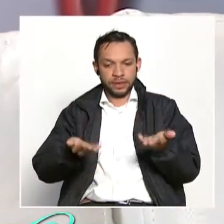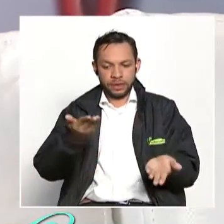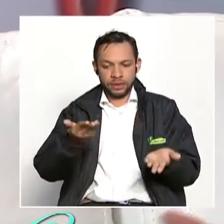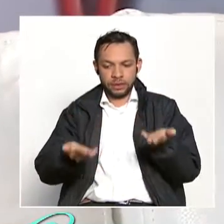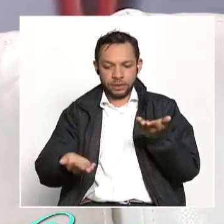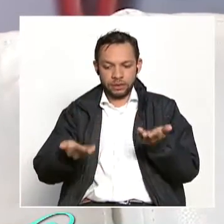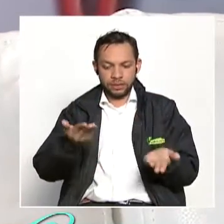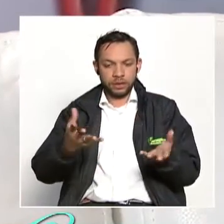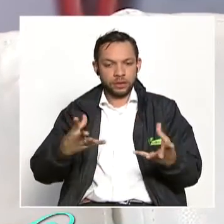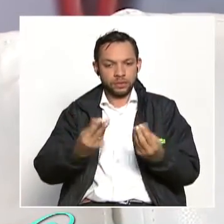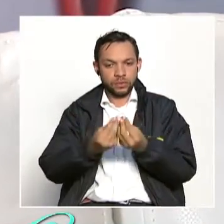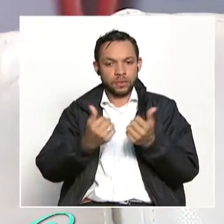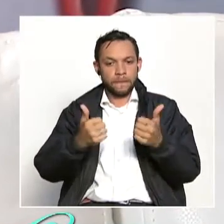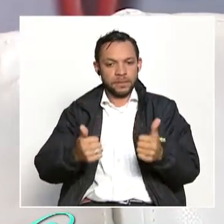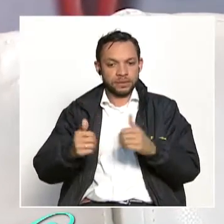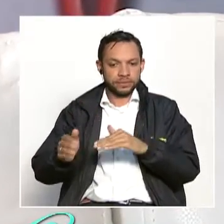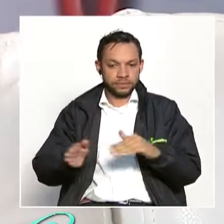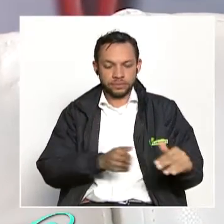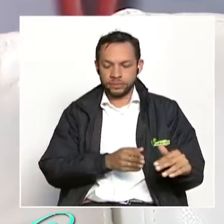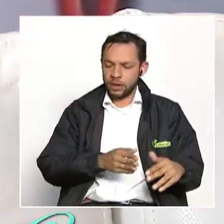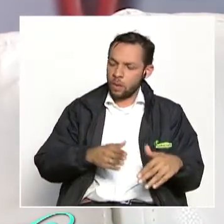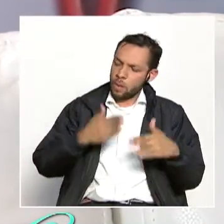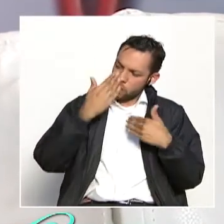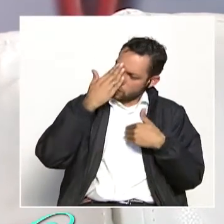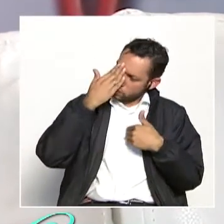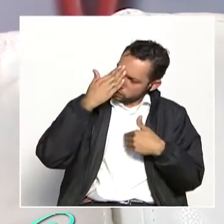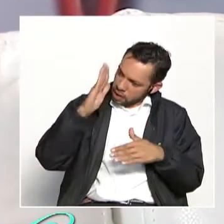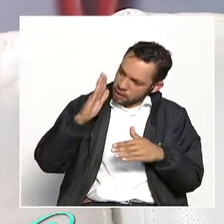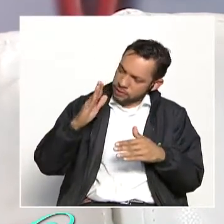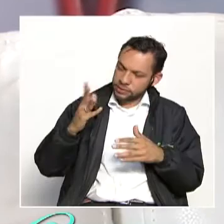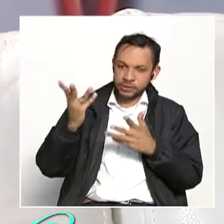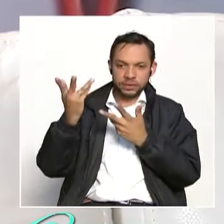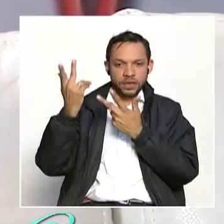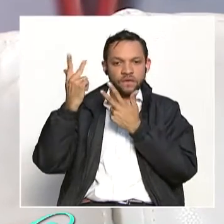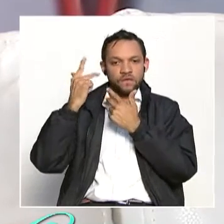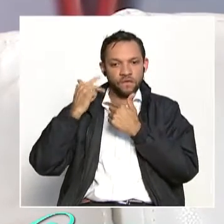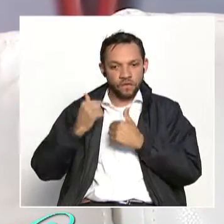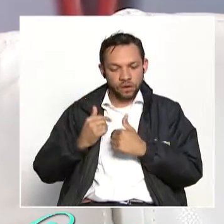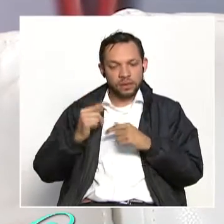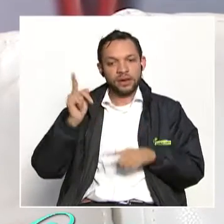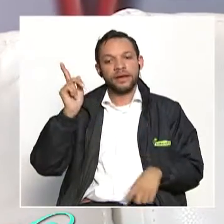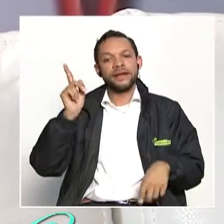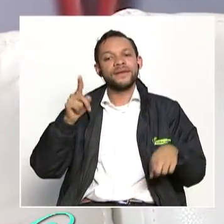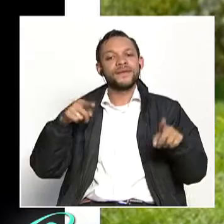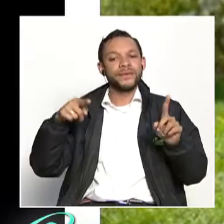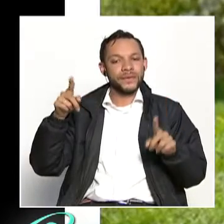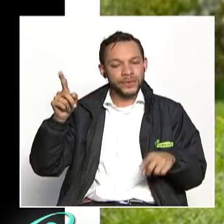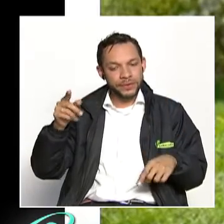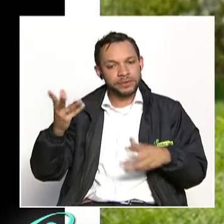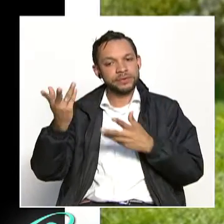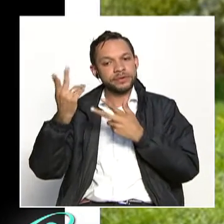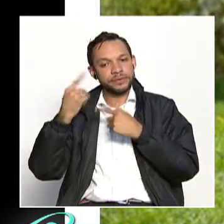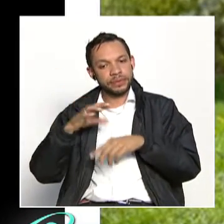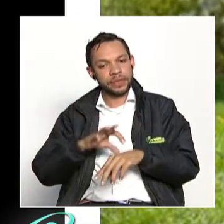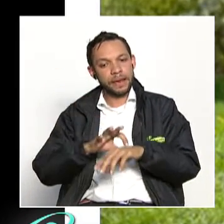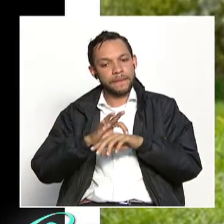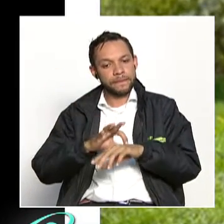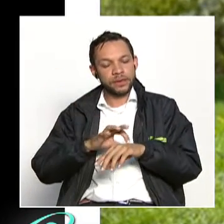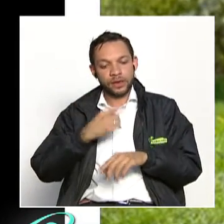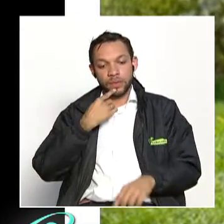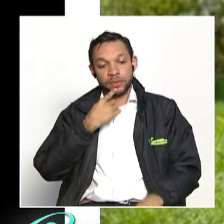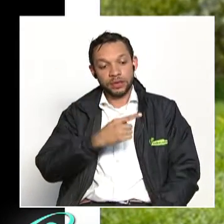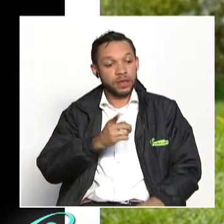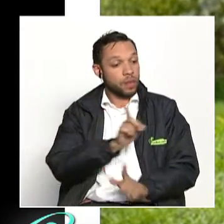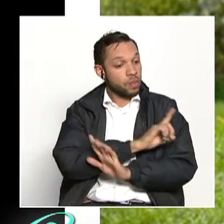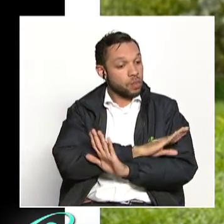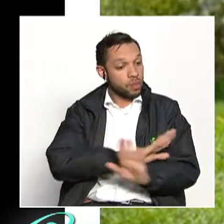y nosotros vamos a estar bien. Pero increíblemente escuchamos con frecuencia que a muchos pacientes el médico le dice no puede